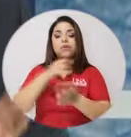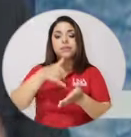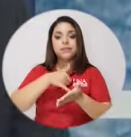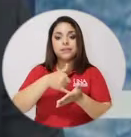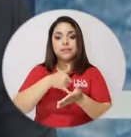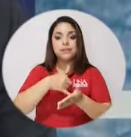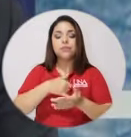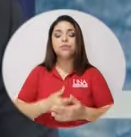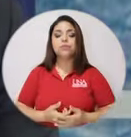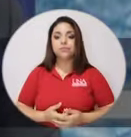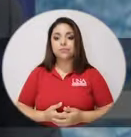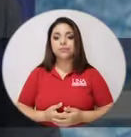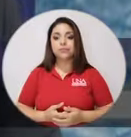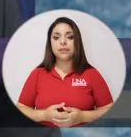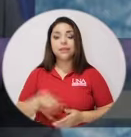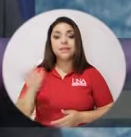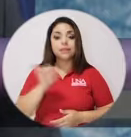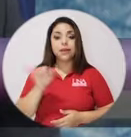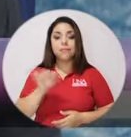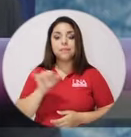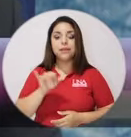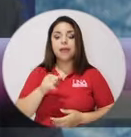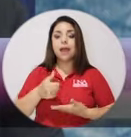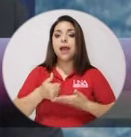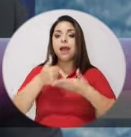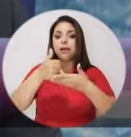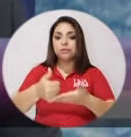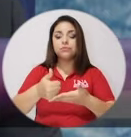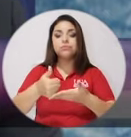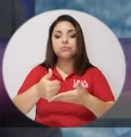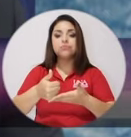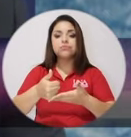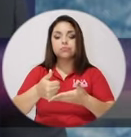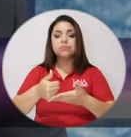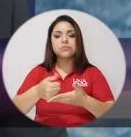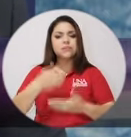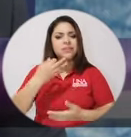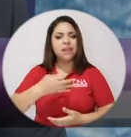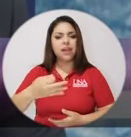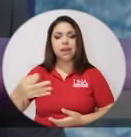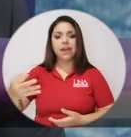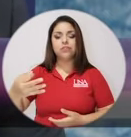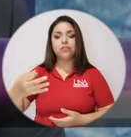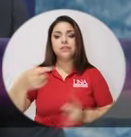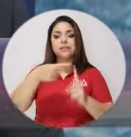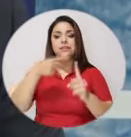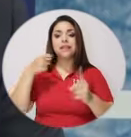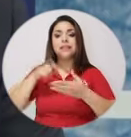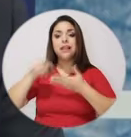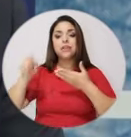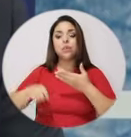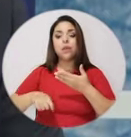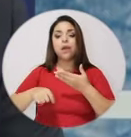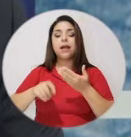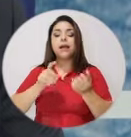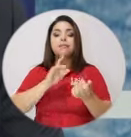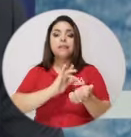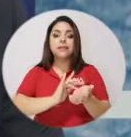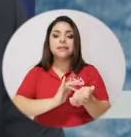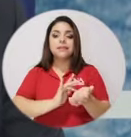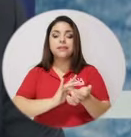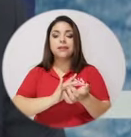cuidados intensivos, ¿verdad? De igual forma, aportes prácticamente a diarios desde la Escuela de